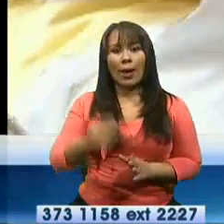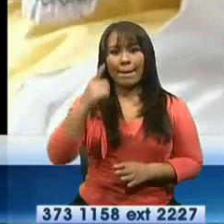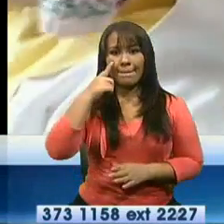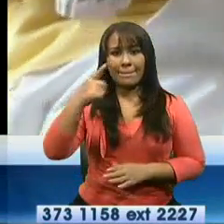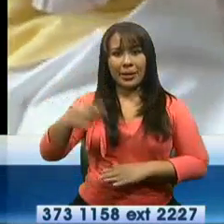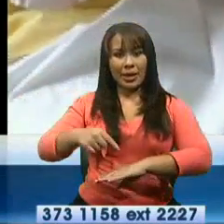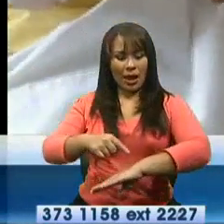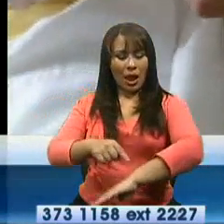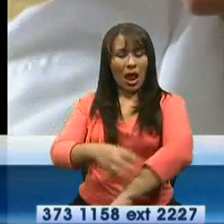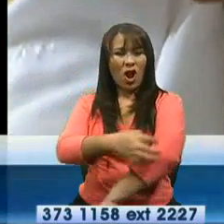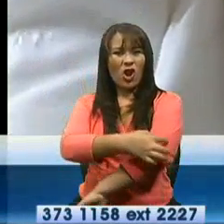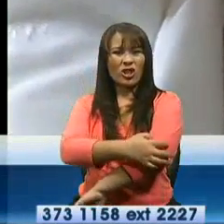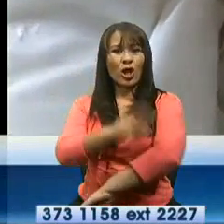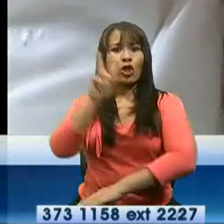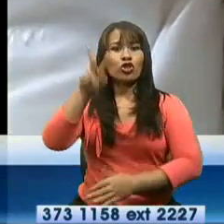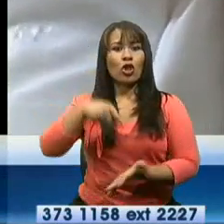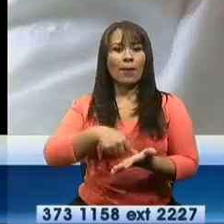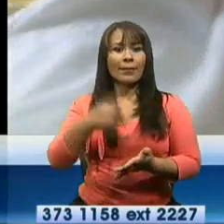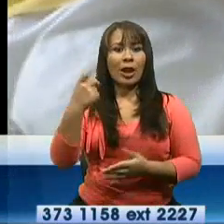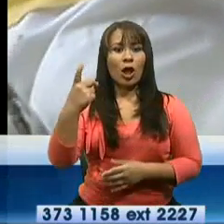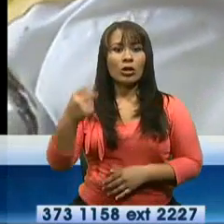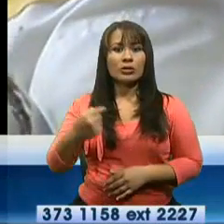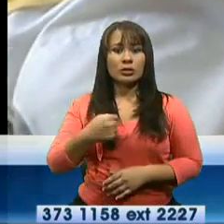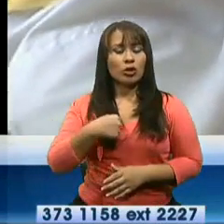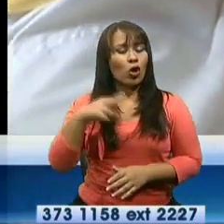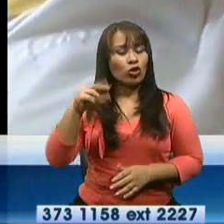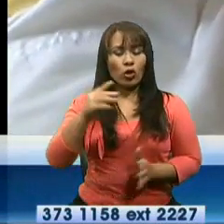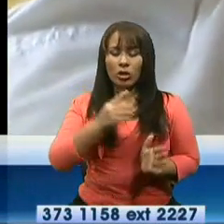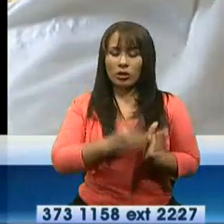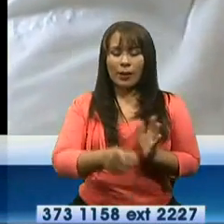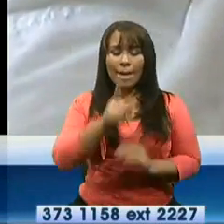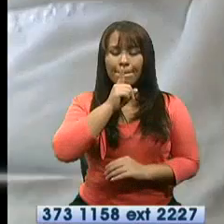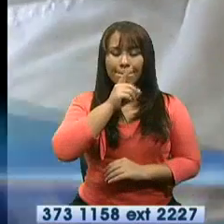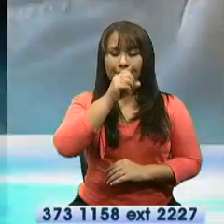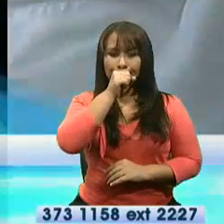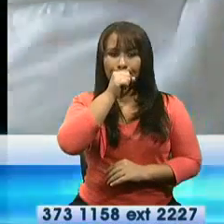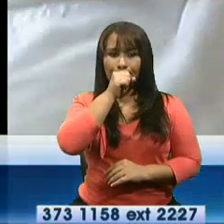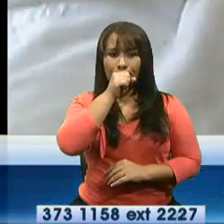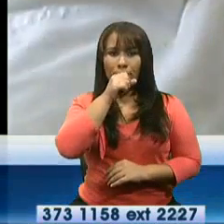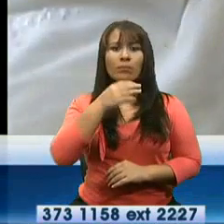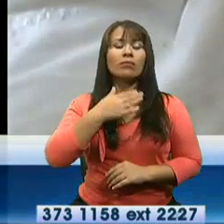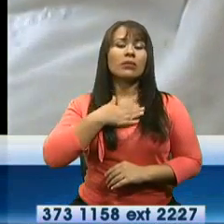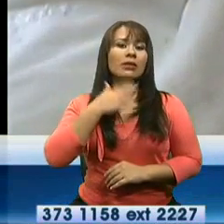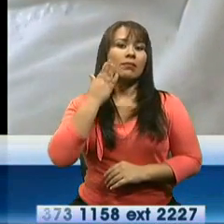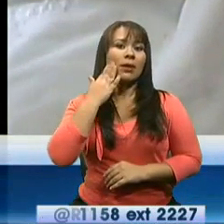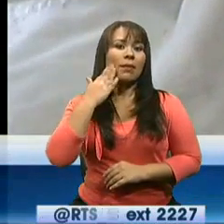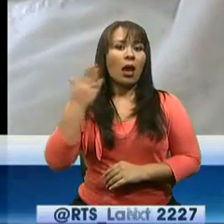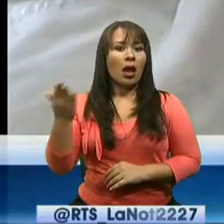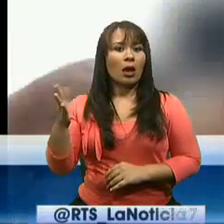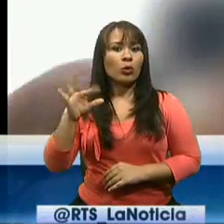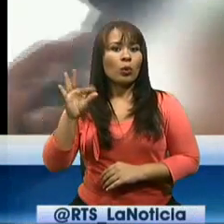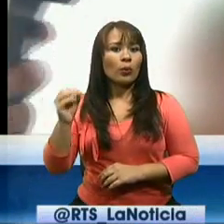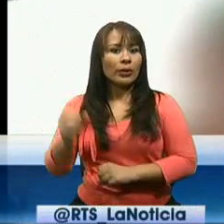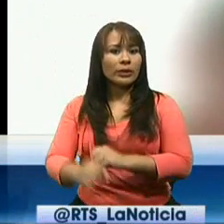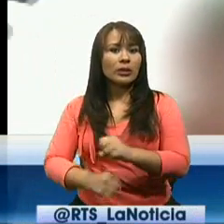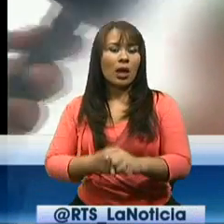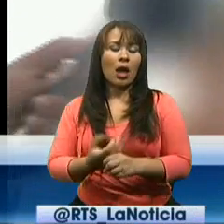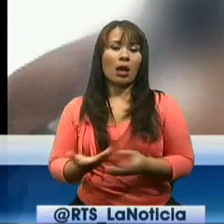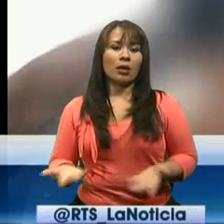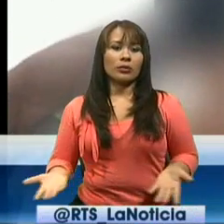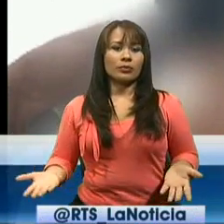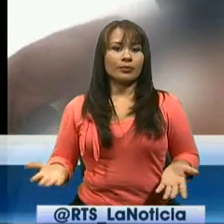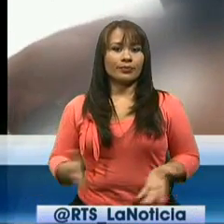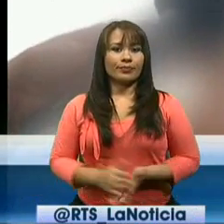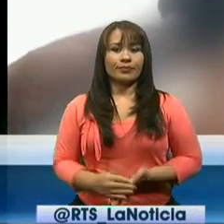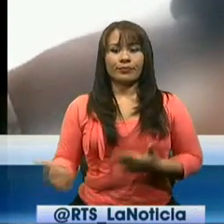en el 2011. No le puse la denuncia y me quedé frío por mi madre que tiene 90 años. Está en calidad de